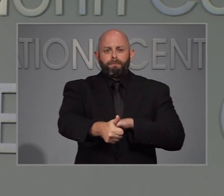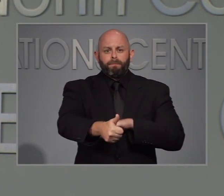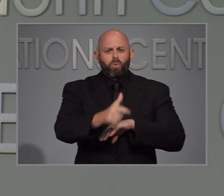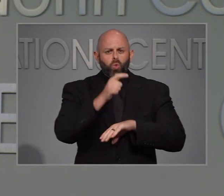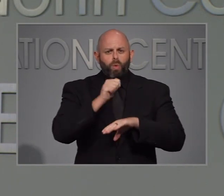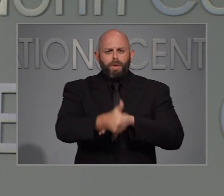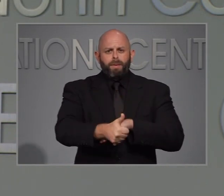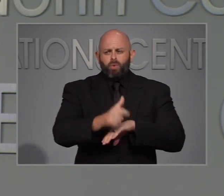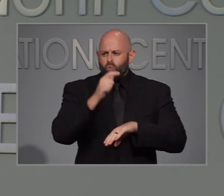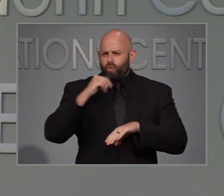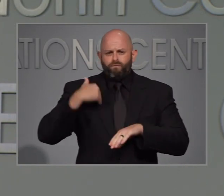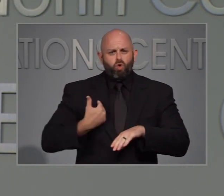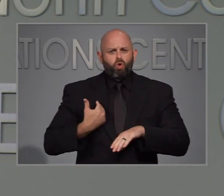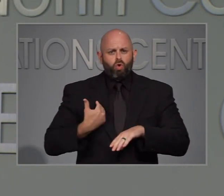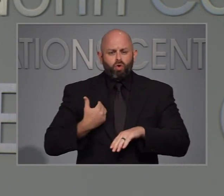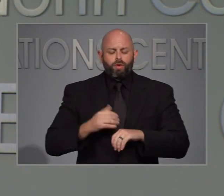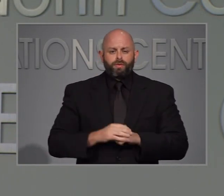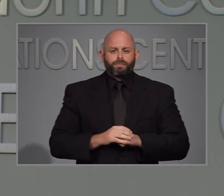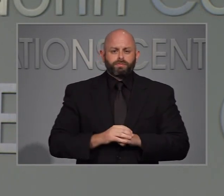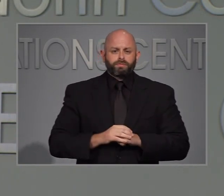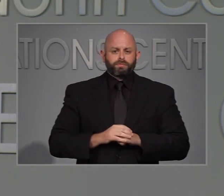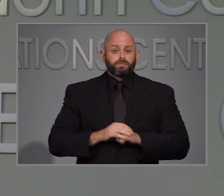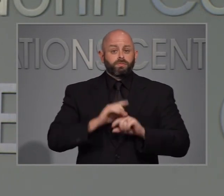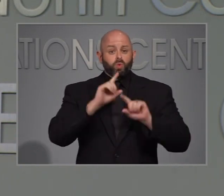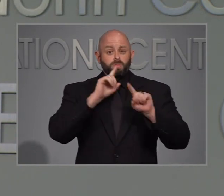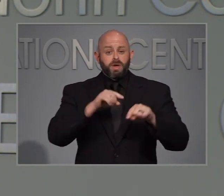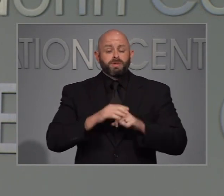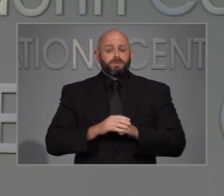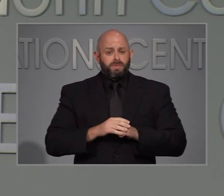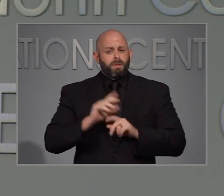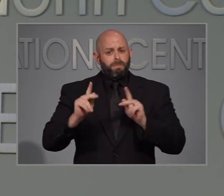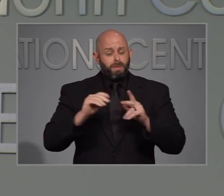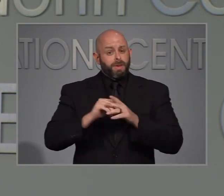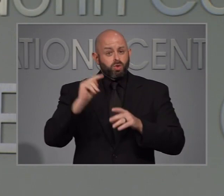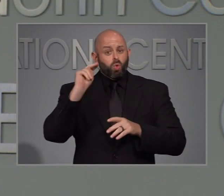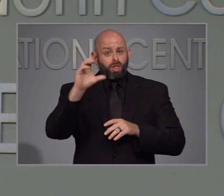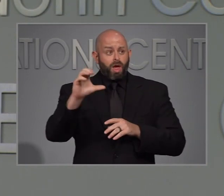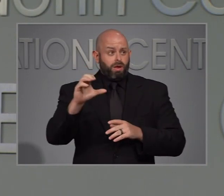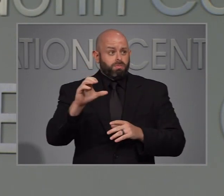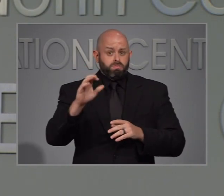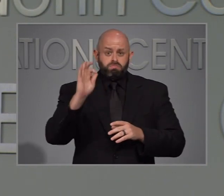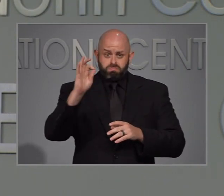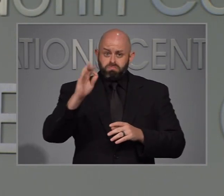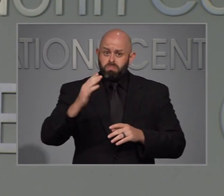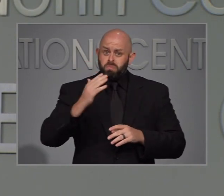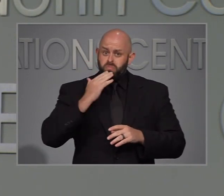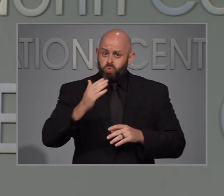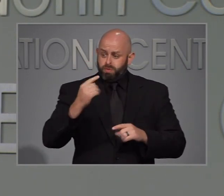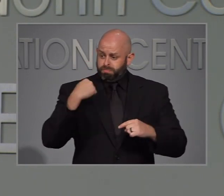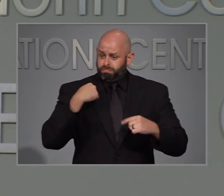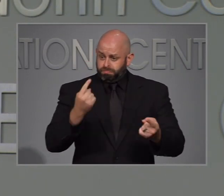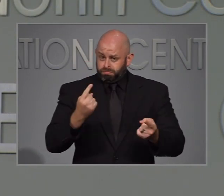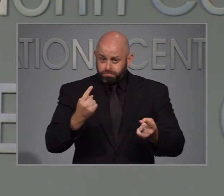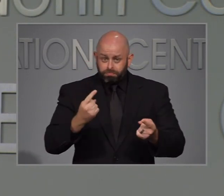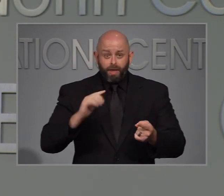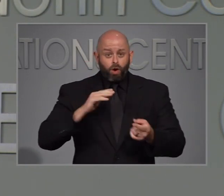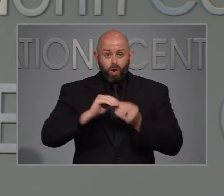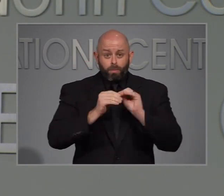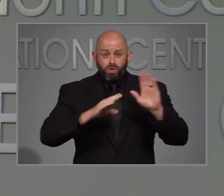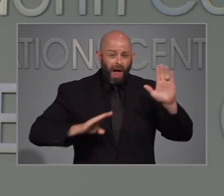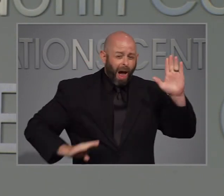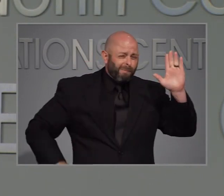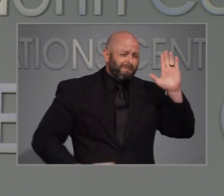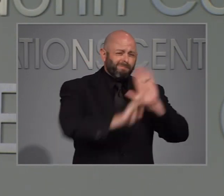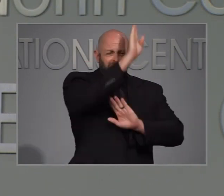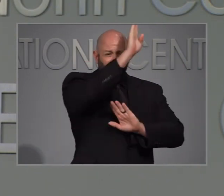los de Carolina del Norte en general lo hemos hecho bien. De hecho, hemos evitado una alza aquí en Carolina del